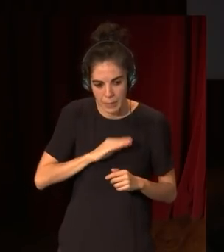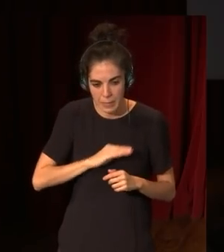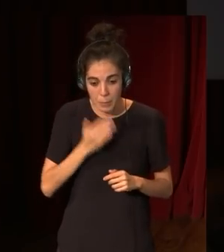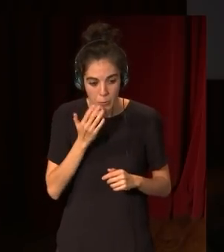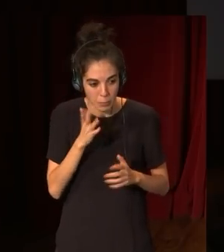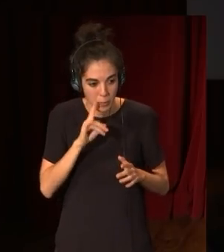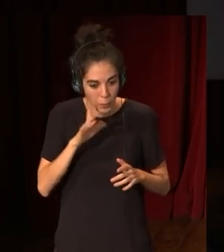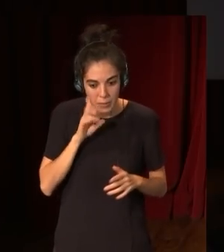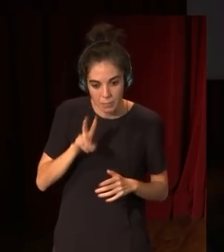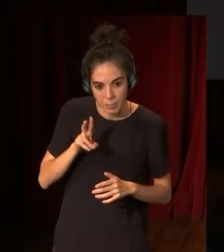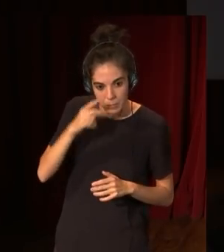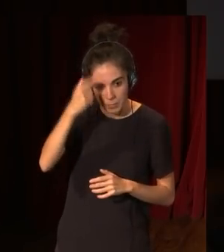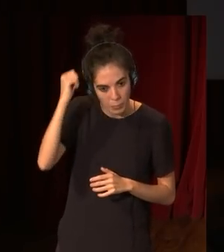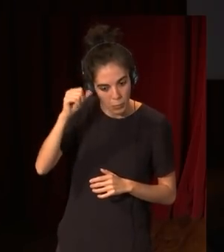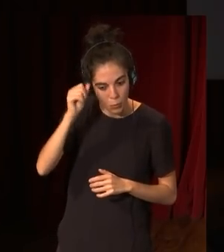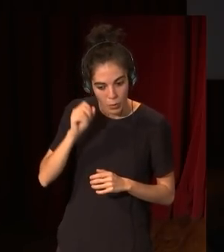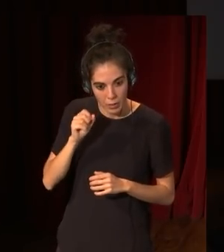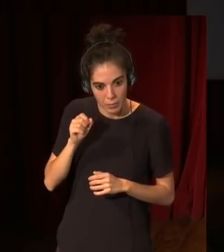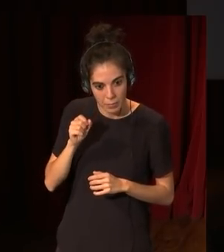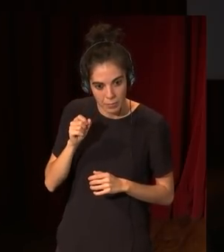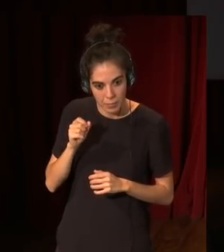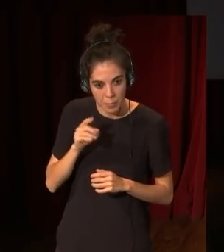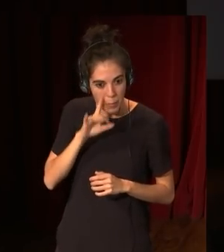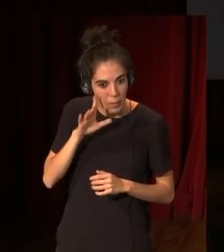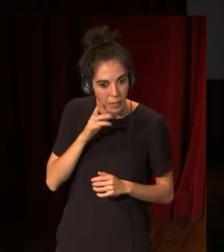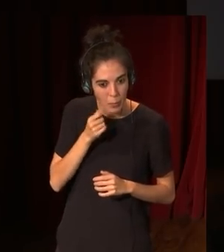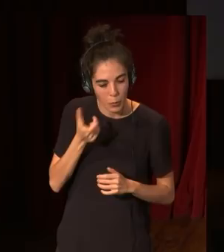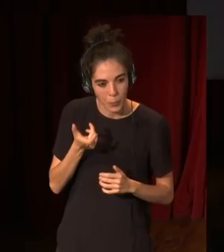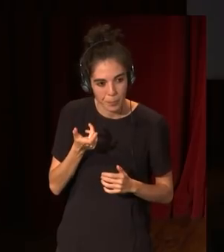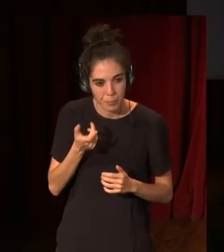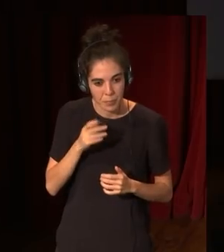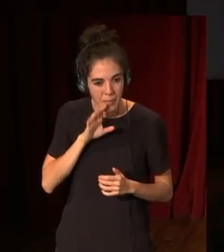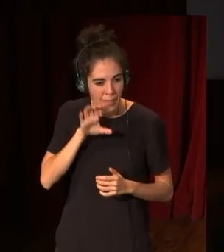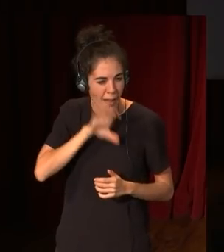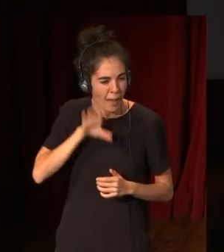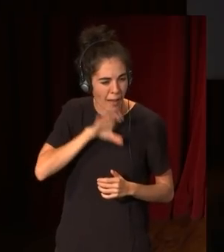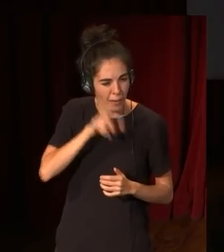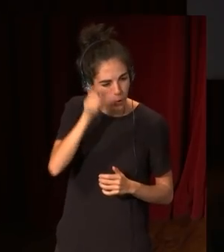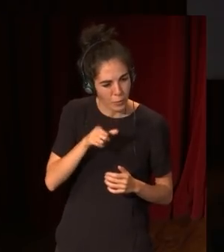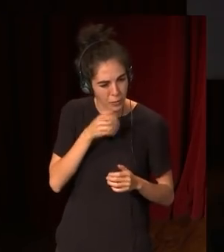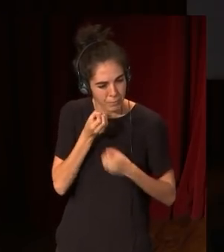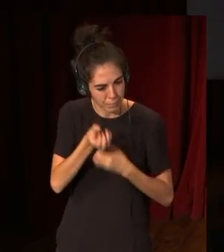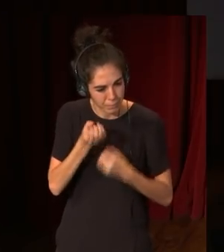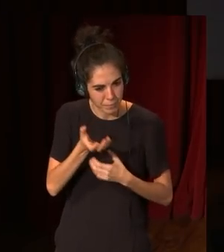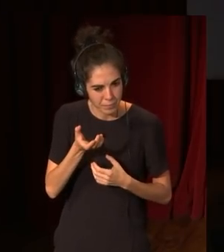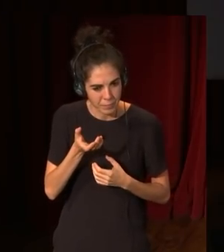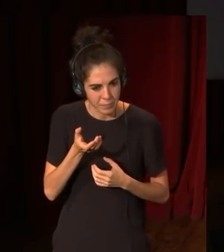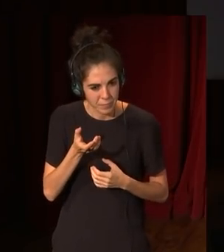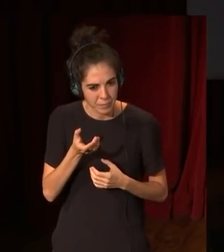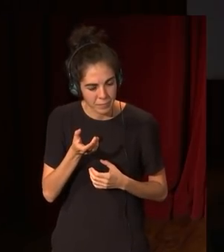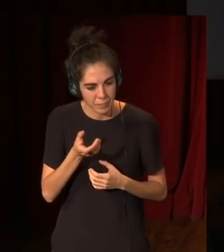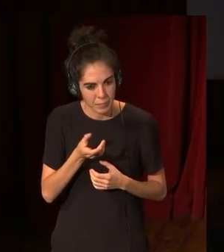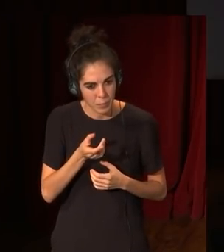monje soplón un monje que parece recordar aquella anécdota que contaba a plinio en su historia natural sobre un gran pintor